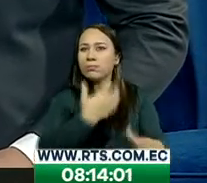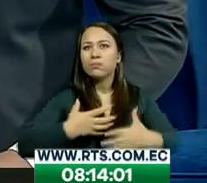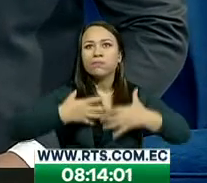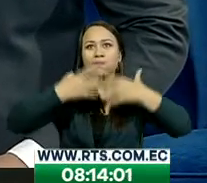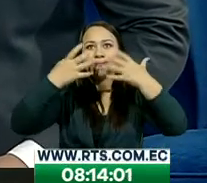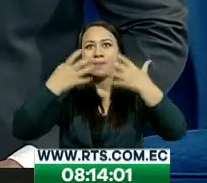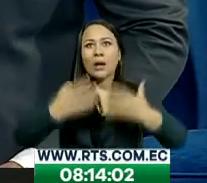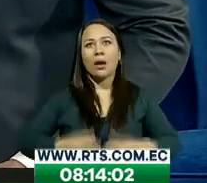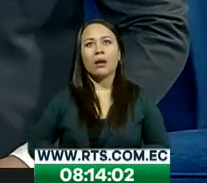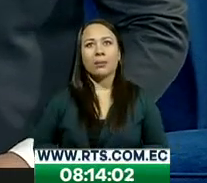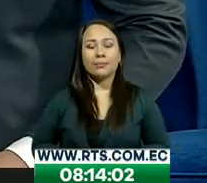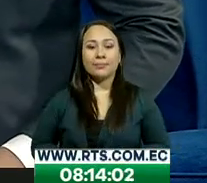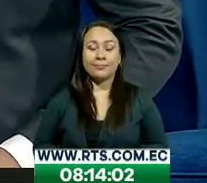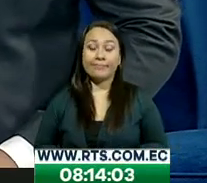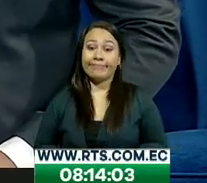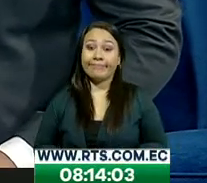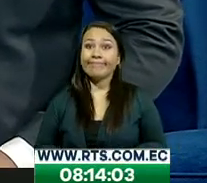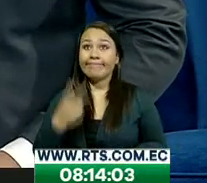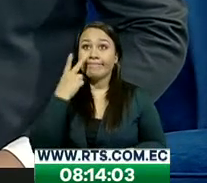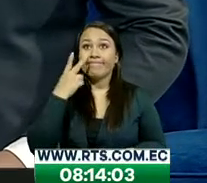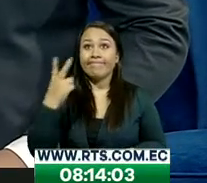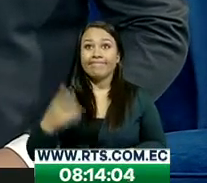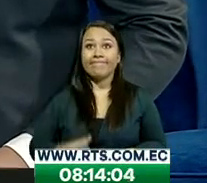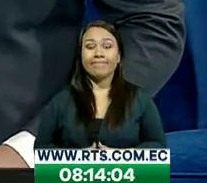de la hora occiso. Veamos a continuación la nota.